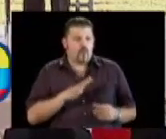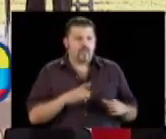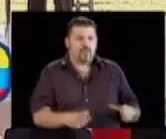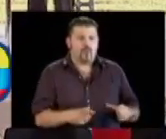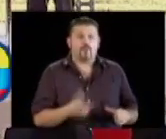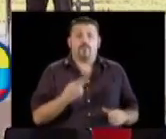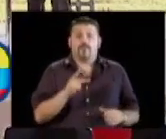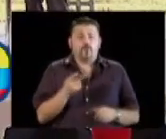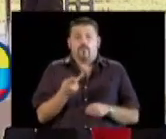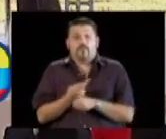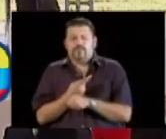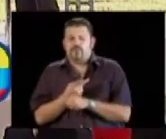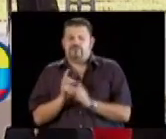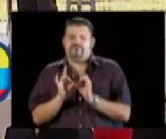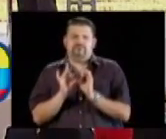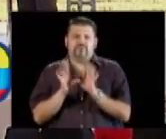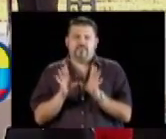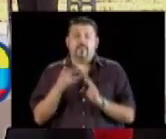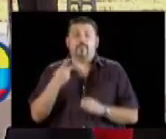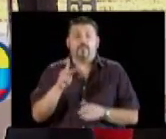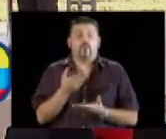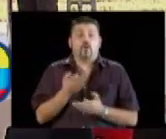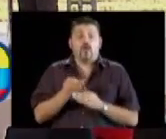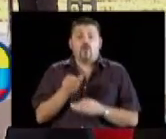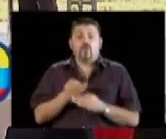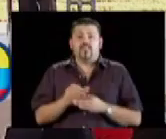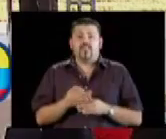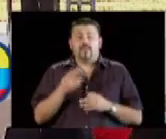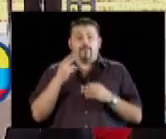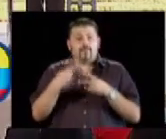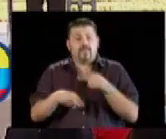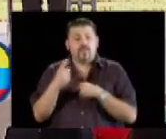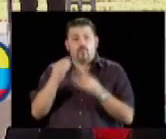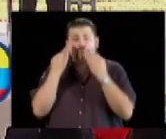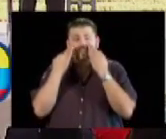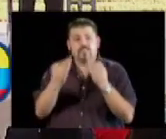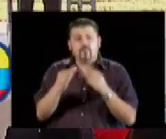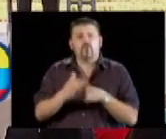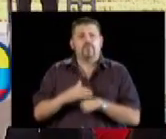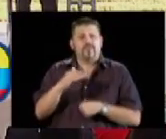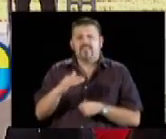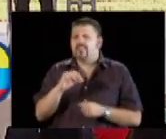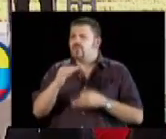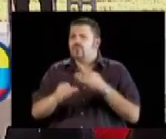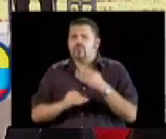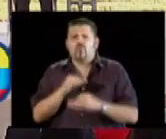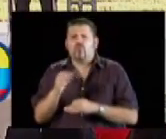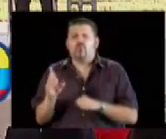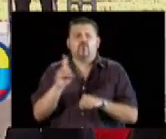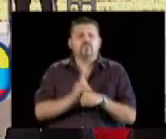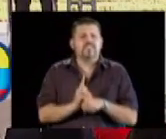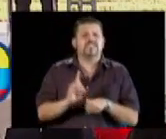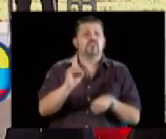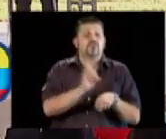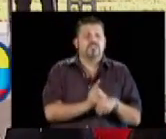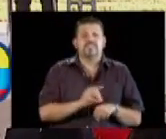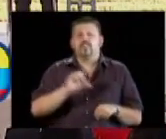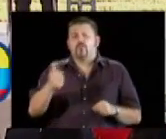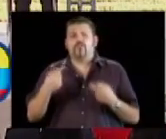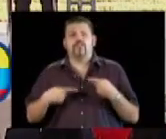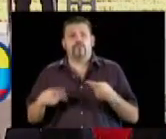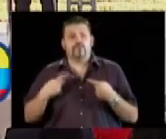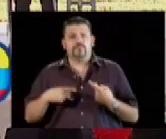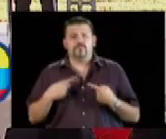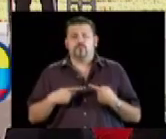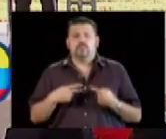caso es que no fue a propósito. Y viene otro testimonio más. Y todos los días van haciendo otro testimonio dentro de la familia,